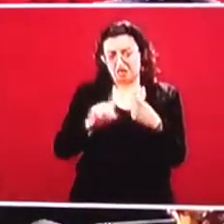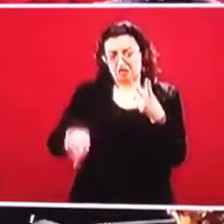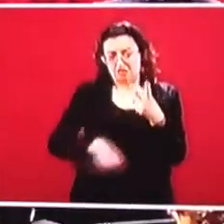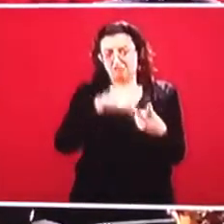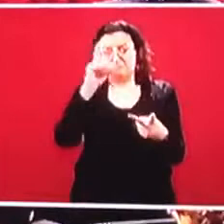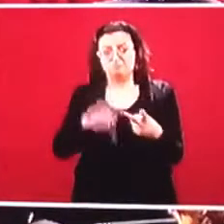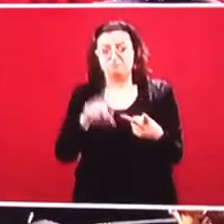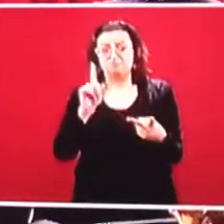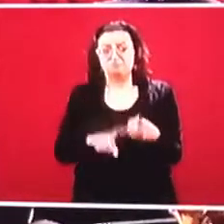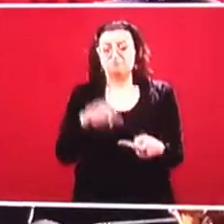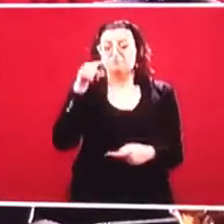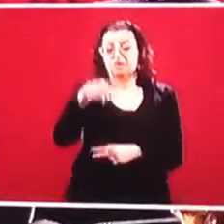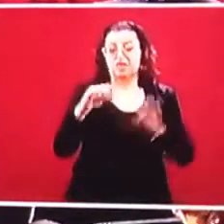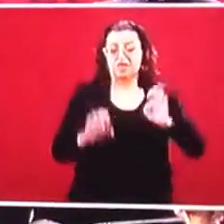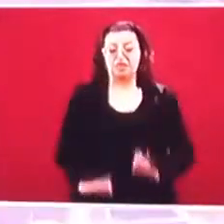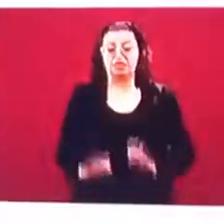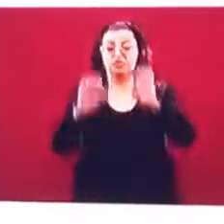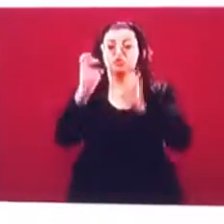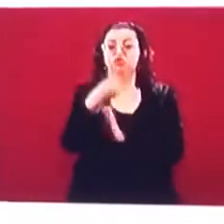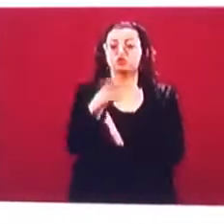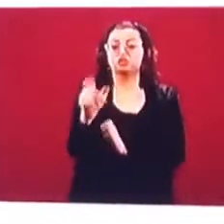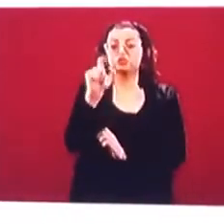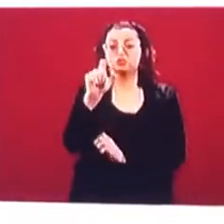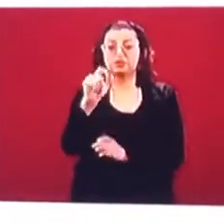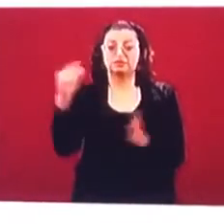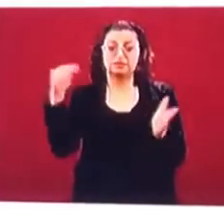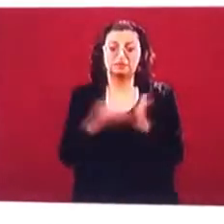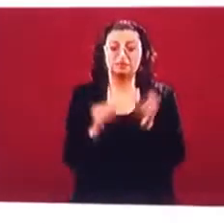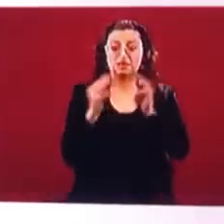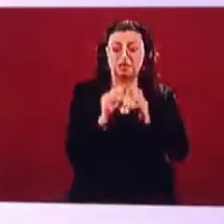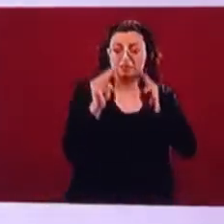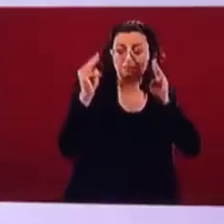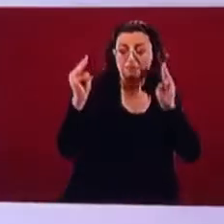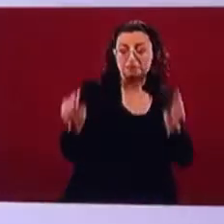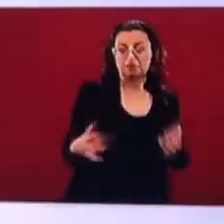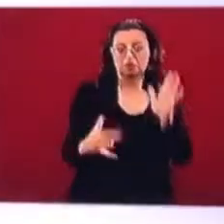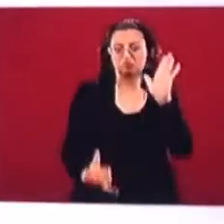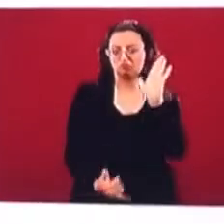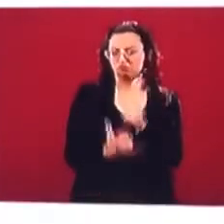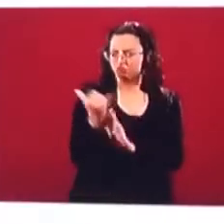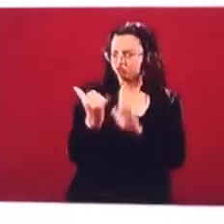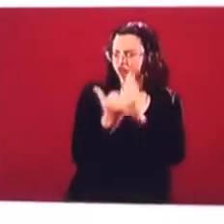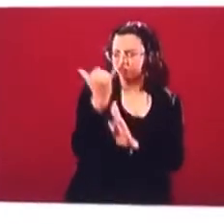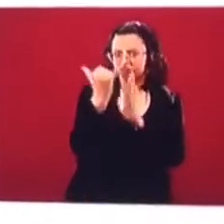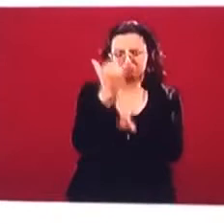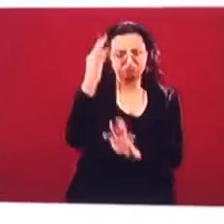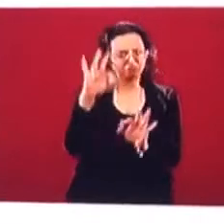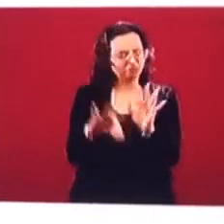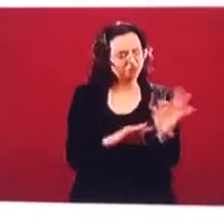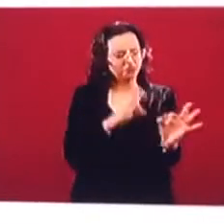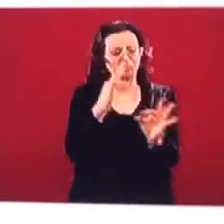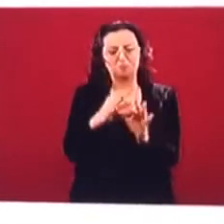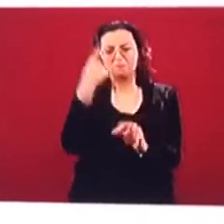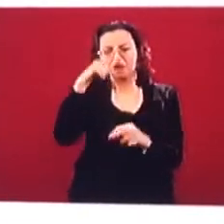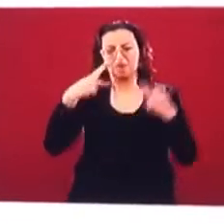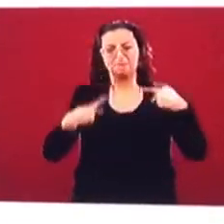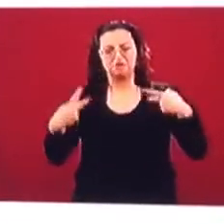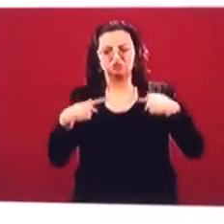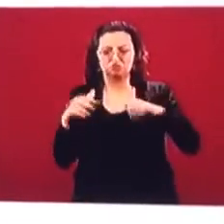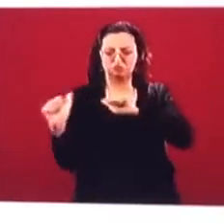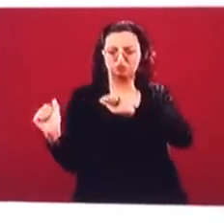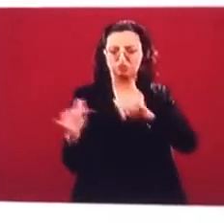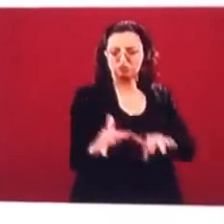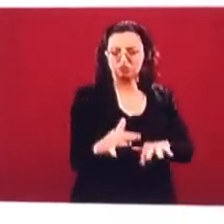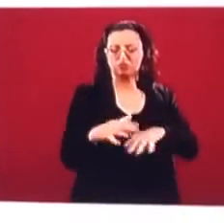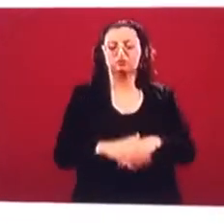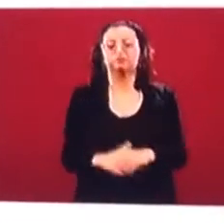con todo fin de sacarlo de la presidencia. Ese es el fin final, que es lo que se persigue. Pero a Adela y a